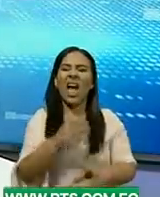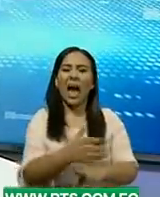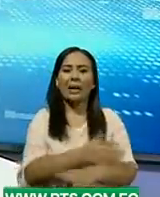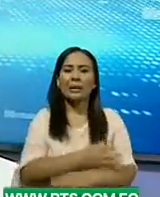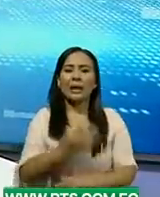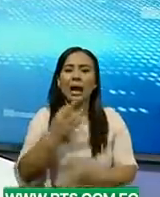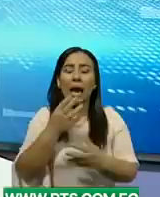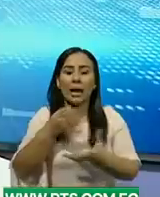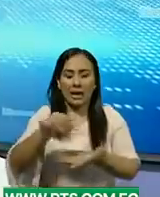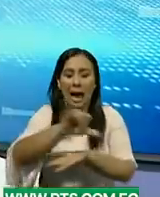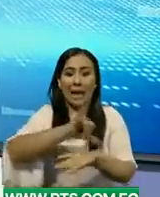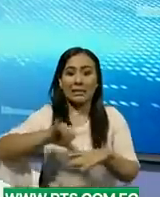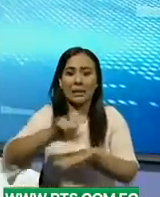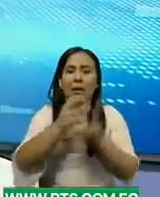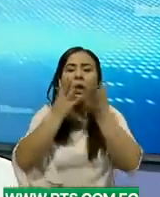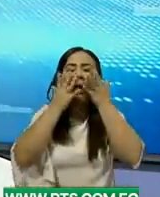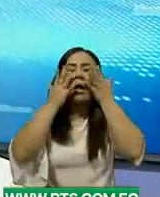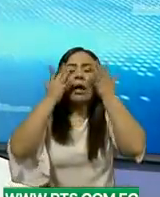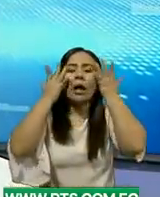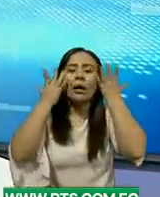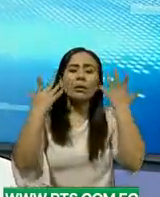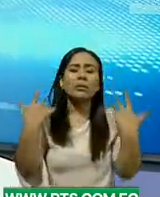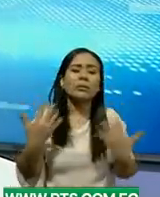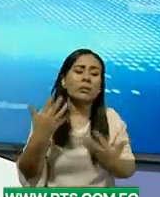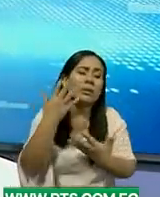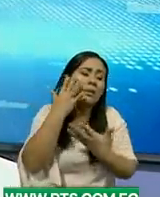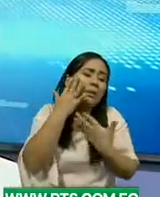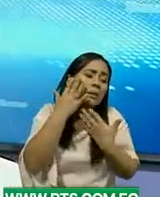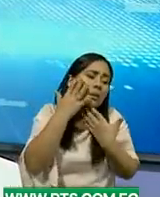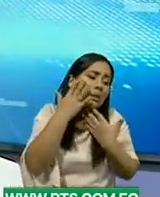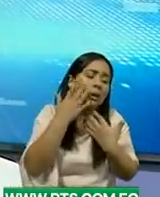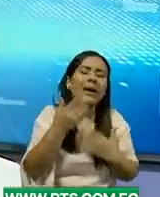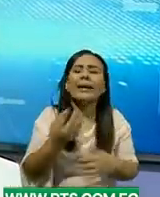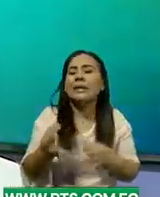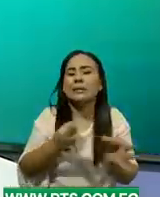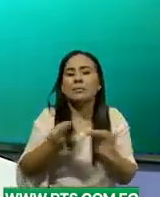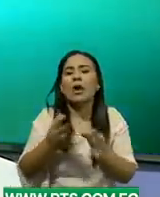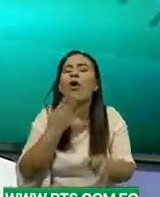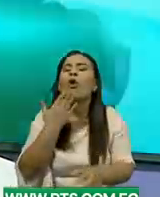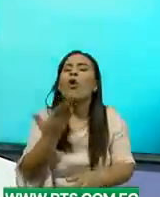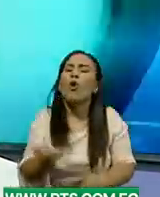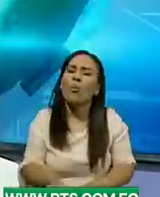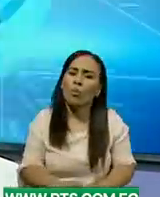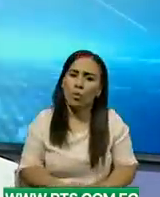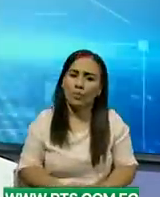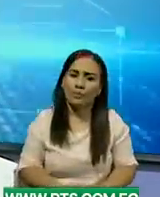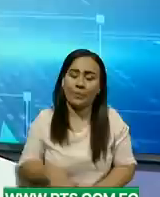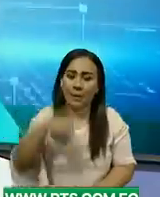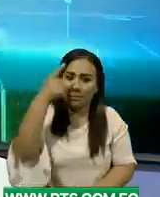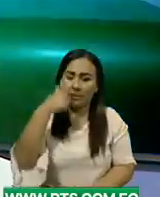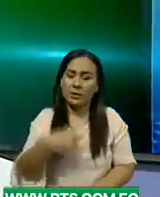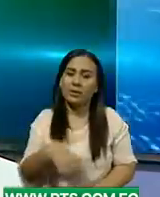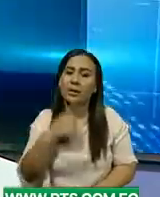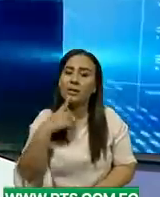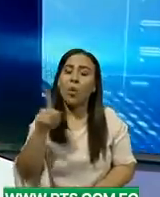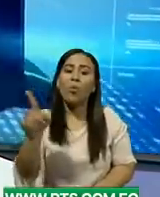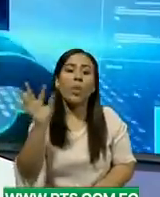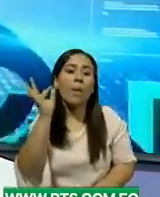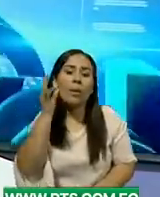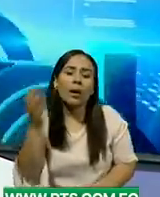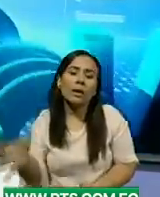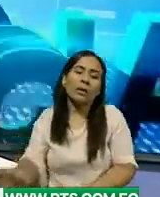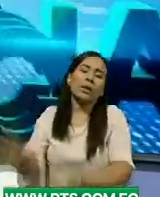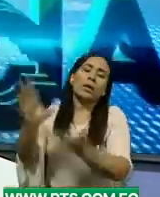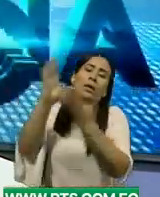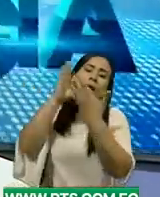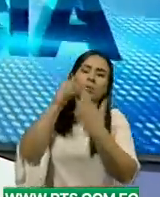aceite hirviendo en una urbanización explica cómo sucedió el hecho. Según el afectado, una mujer lo atacó porque